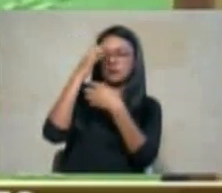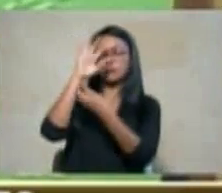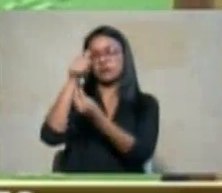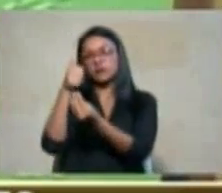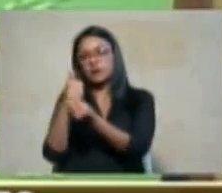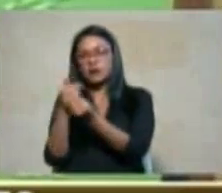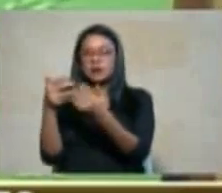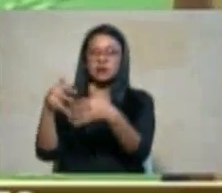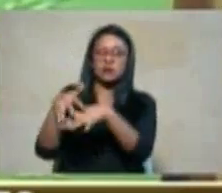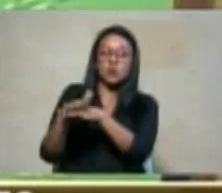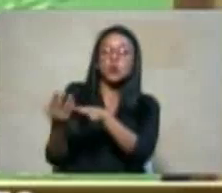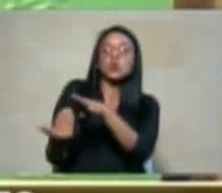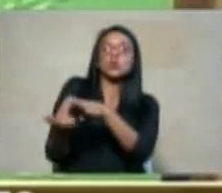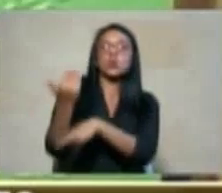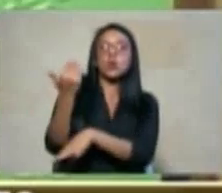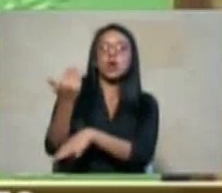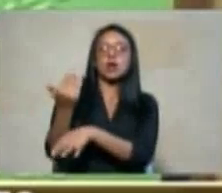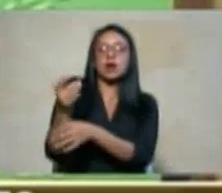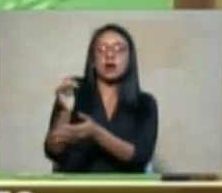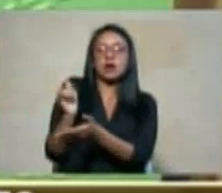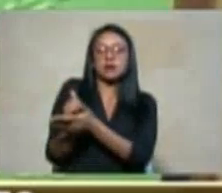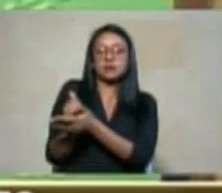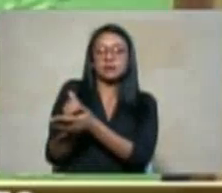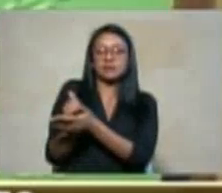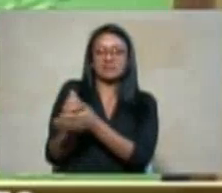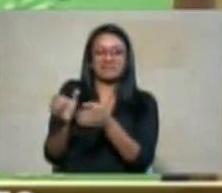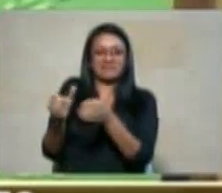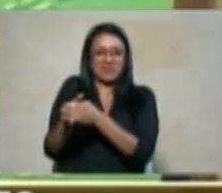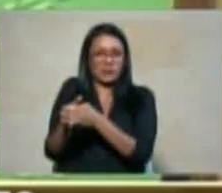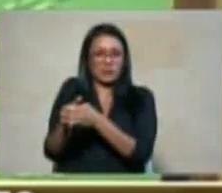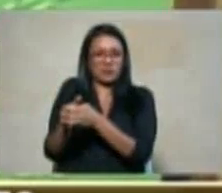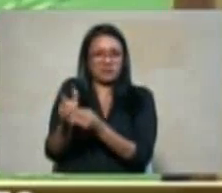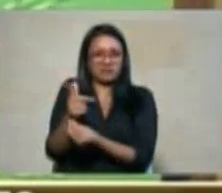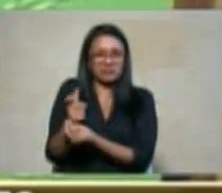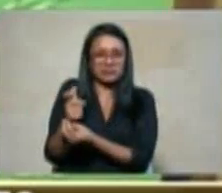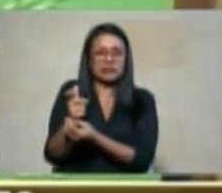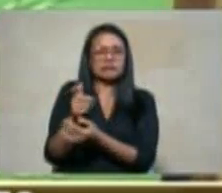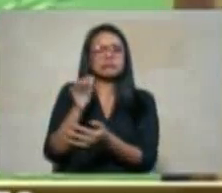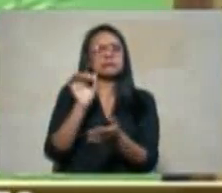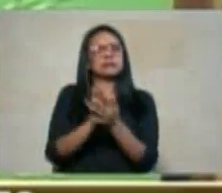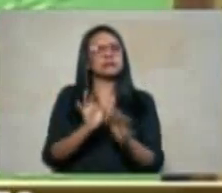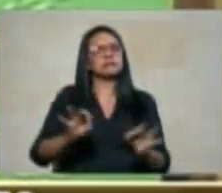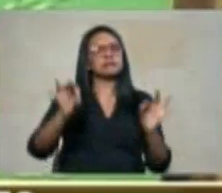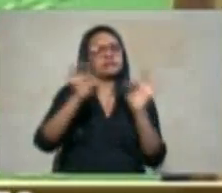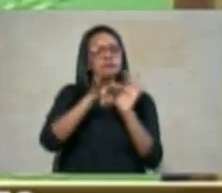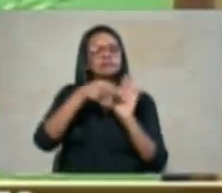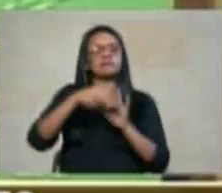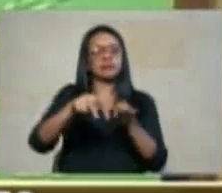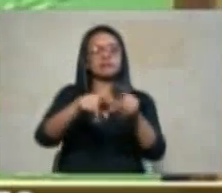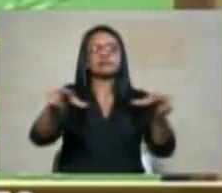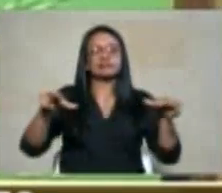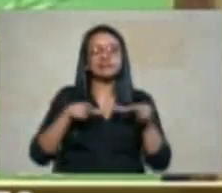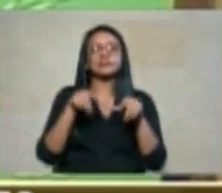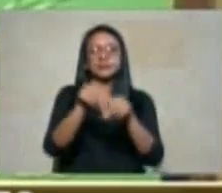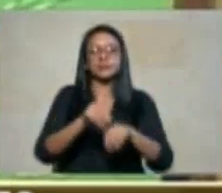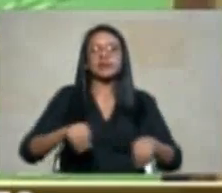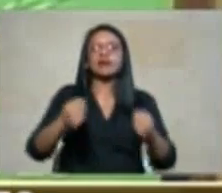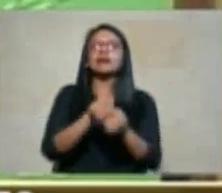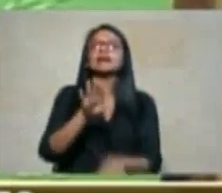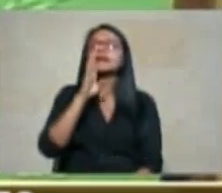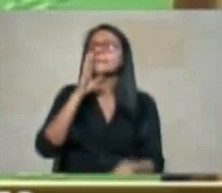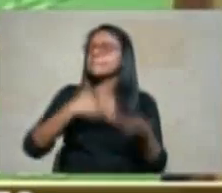guerrillas y nuevas bandas criminales. De tal manera que aquí sí ha habido un actor principal despojador de tierras y eso han